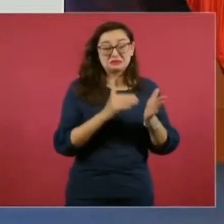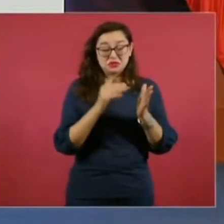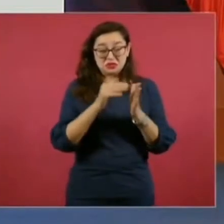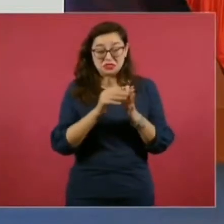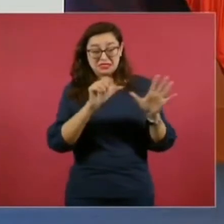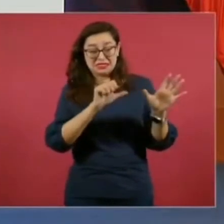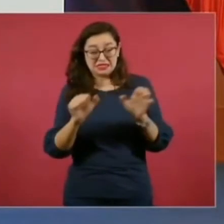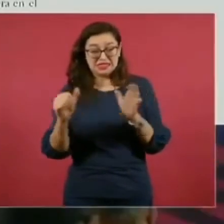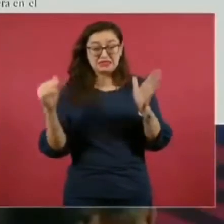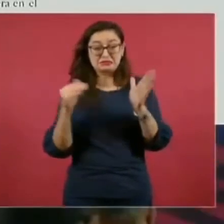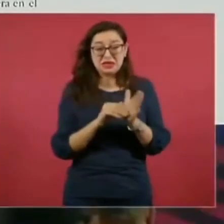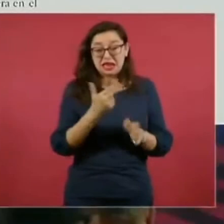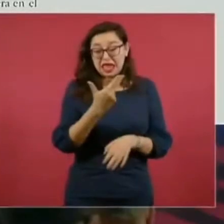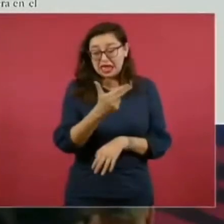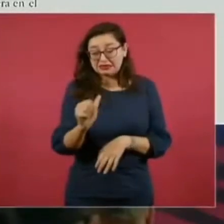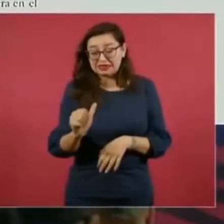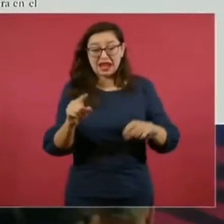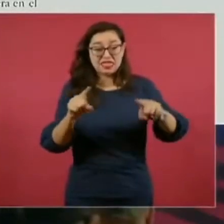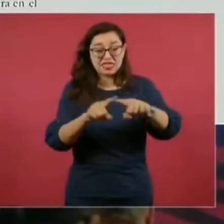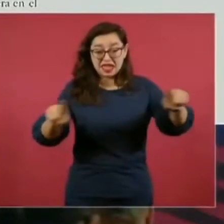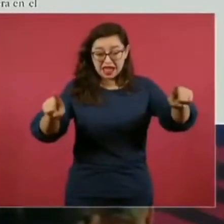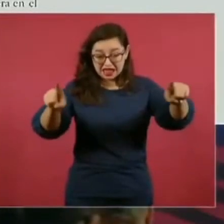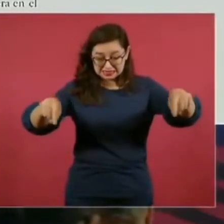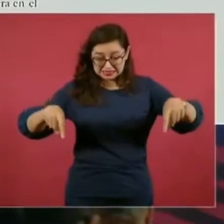6.600.000 hectáreas,